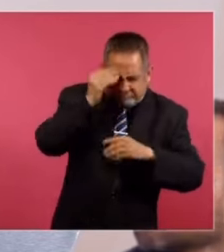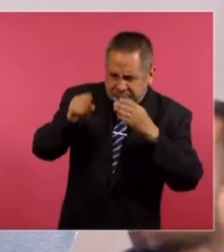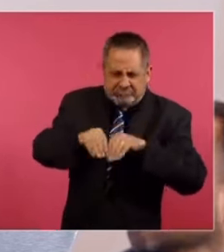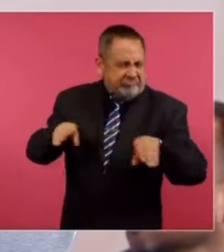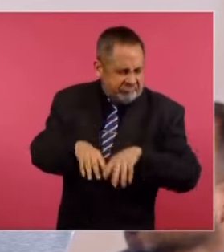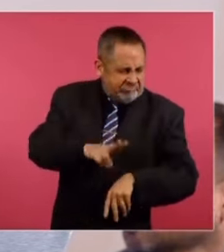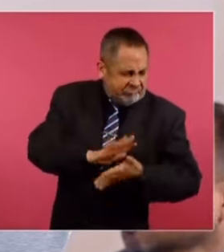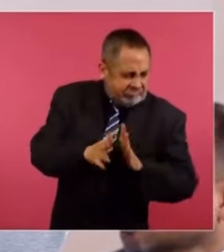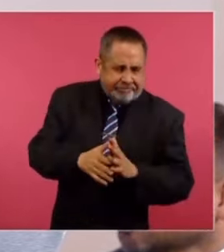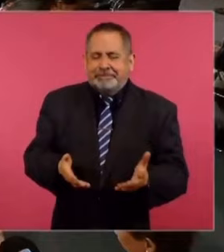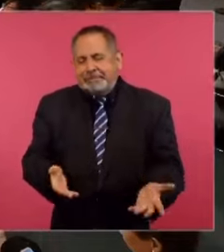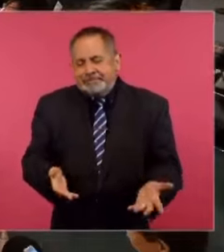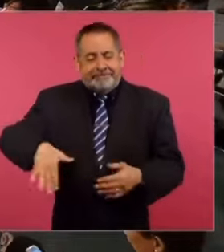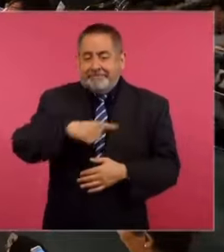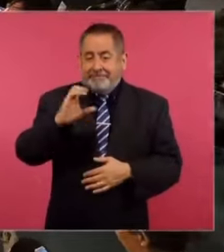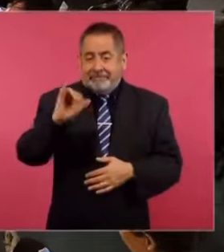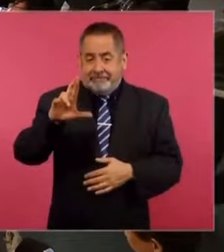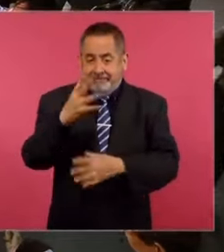¿Cuántos decía este Ciro diario?